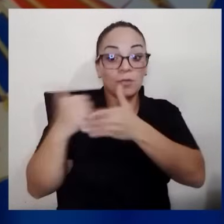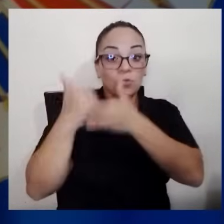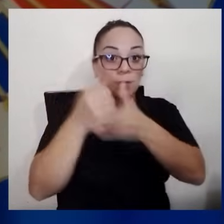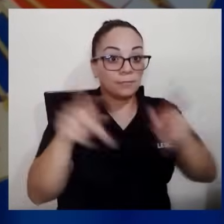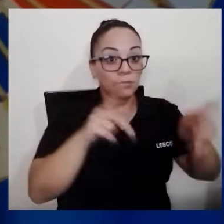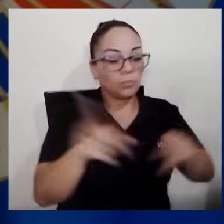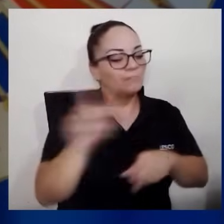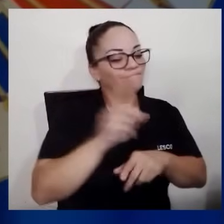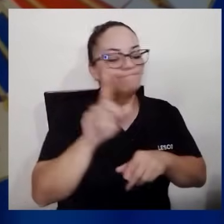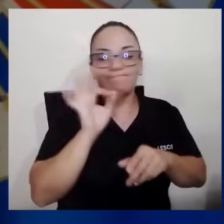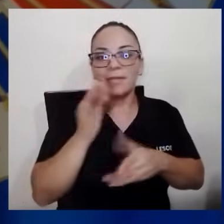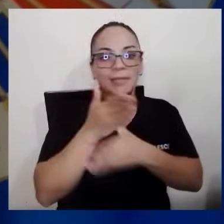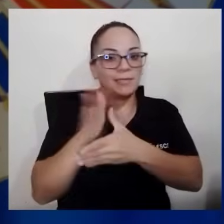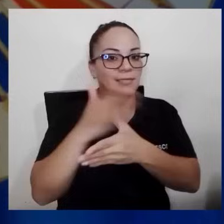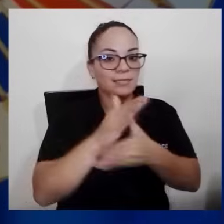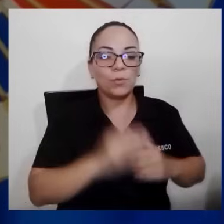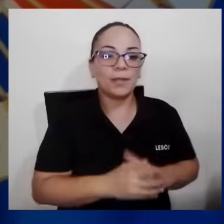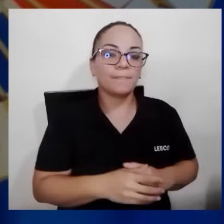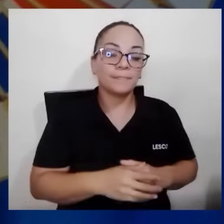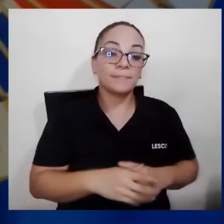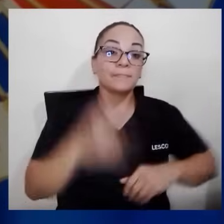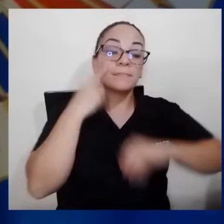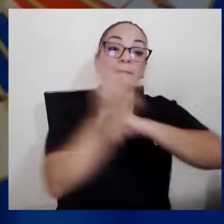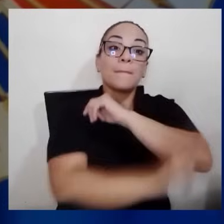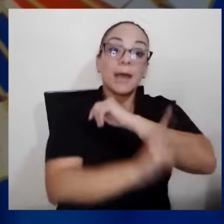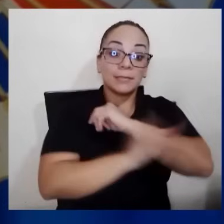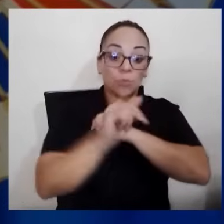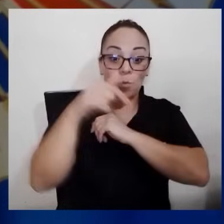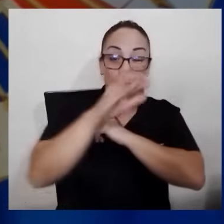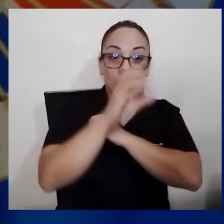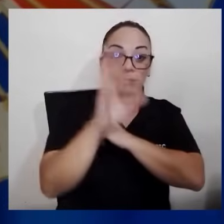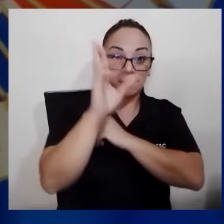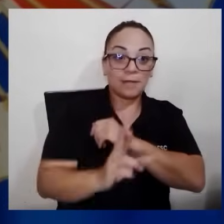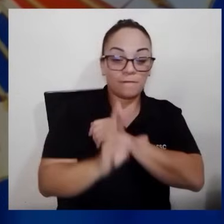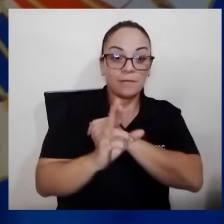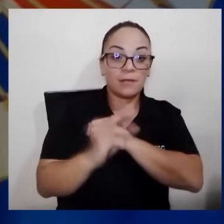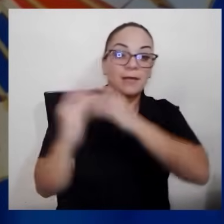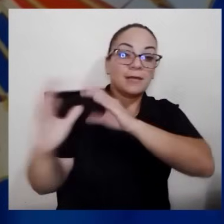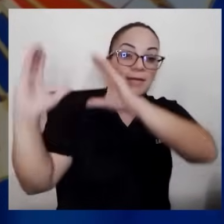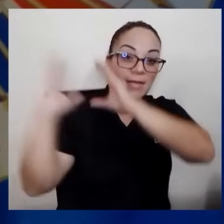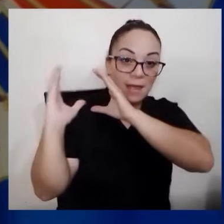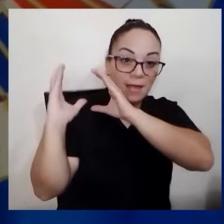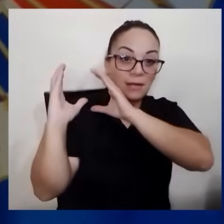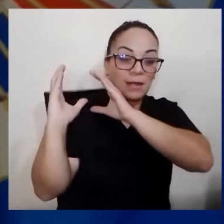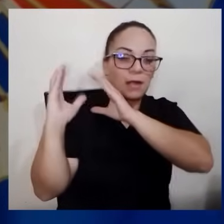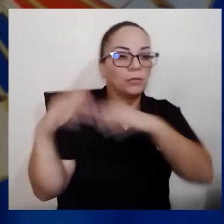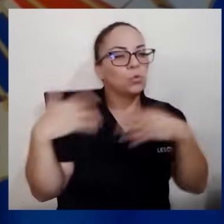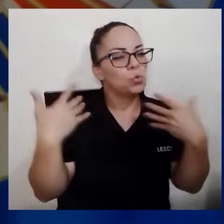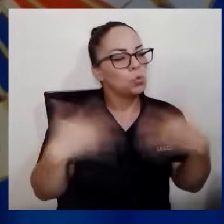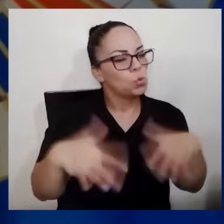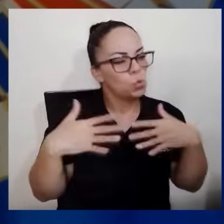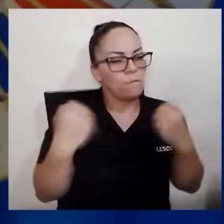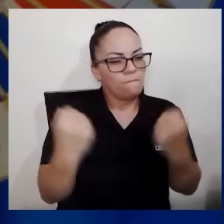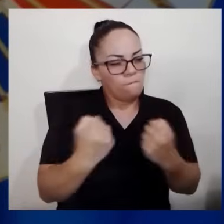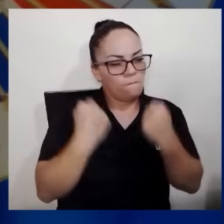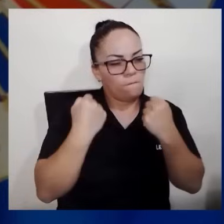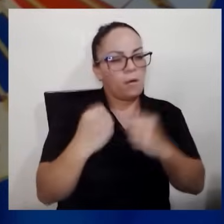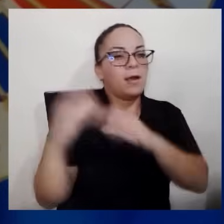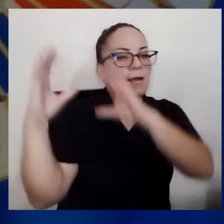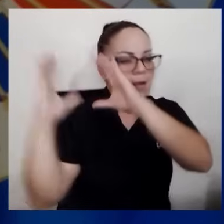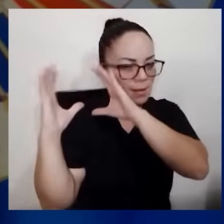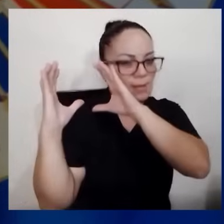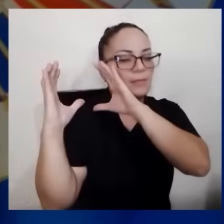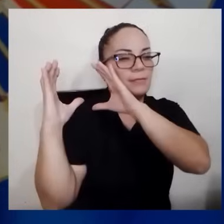países como Costa Rica tenemos una carga muy fuerte para garantizar